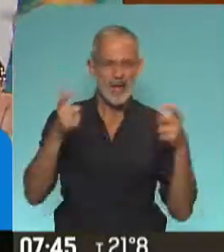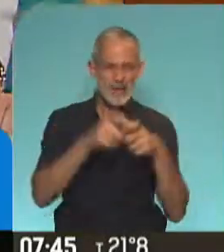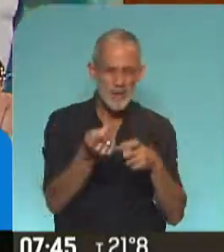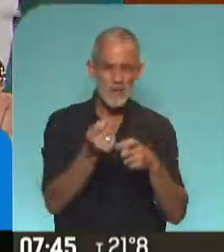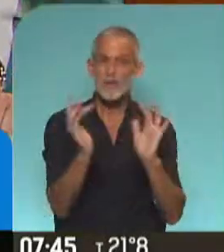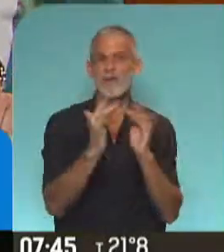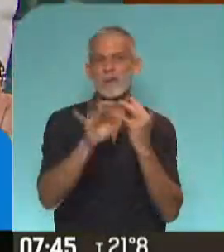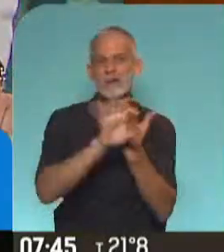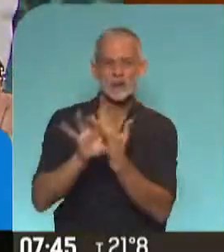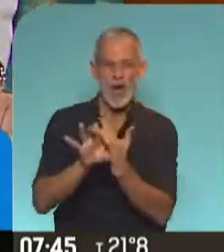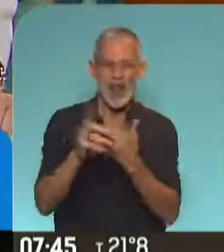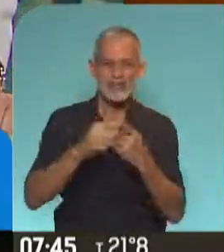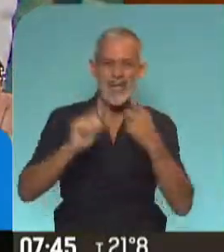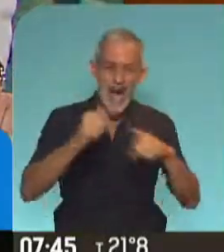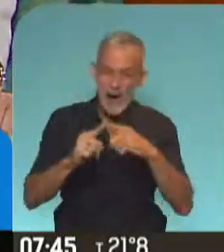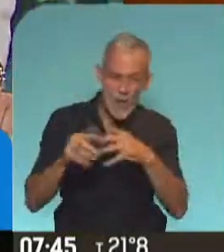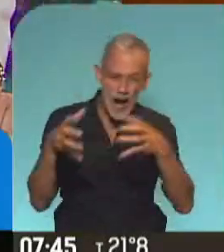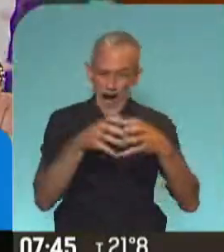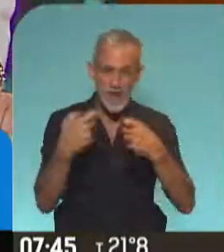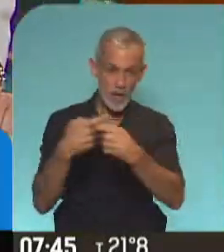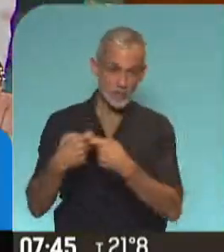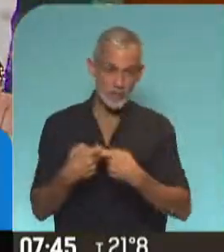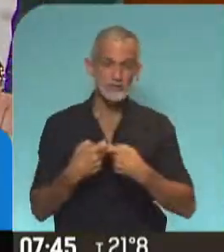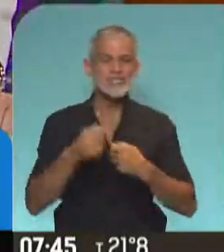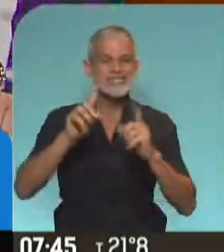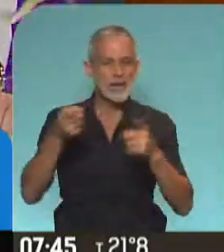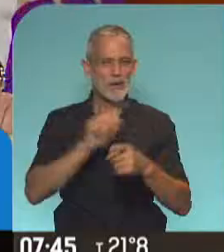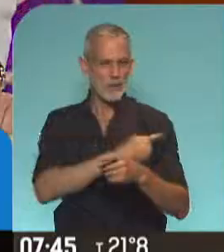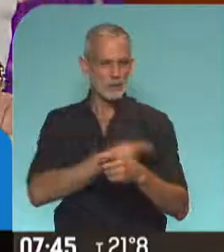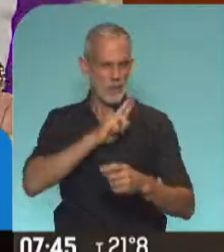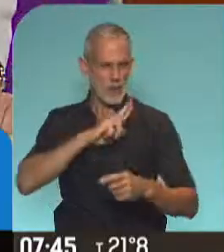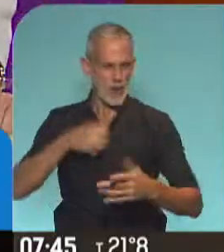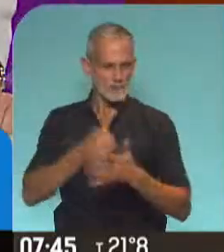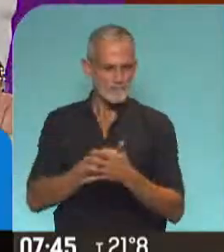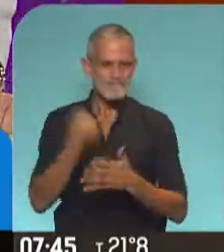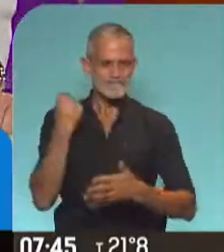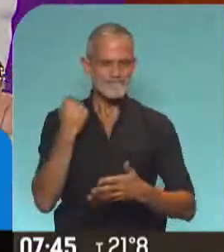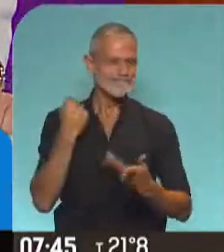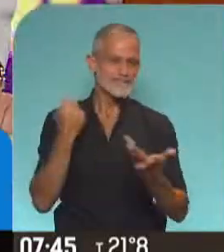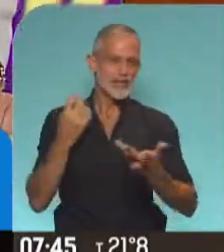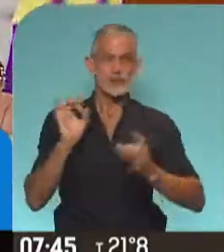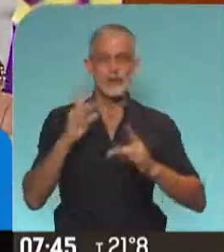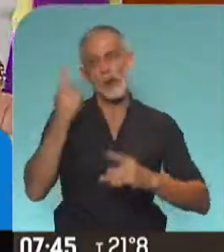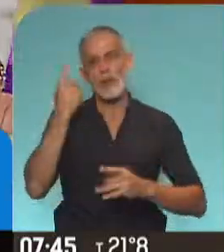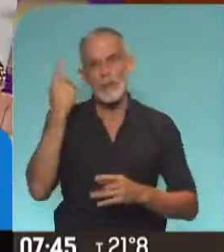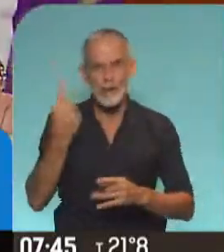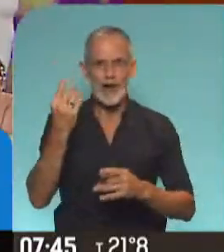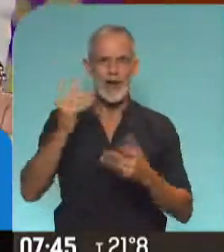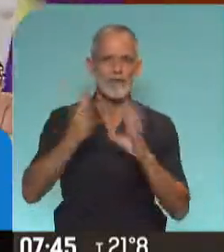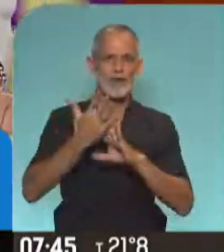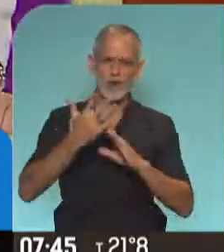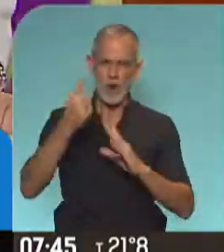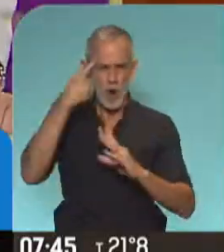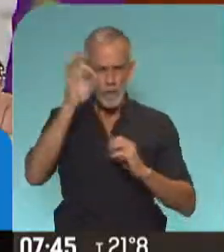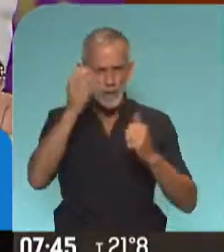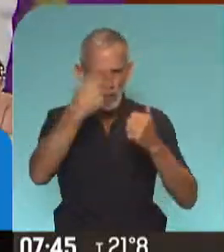manera virtual, con lo cual los acuerdos sabemos que dentro de los feminismos obviamente no es una cosa monolítica y una sola posición, sino